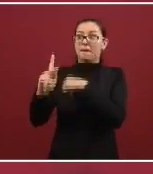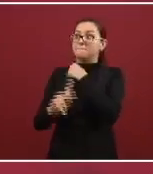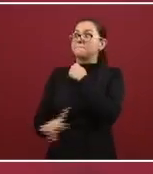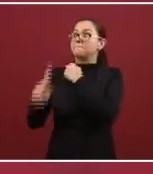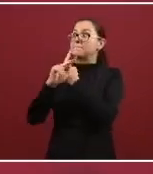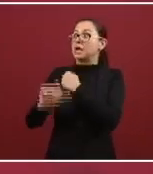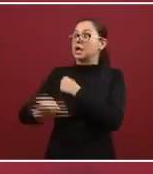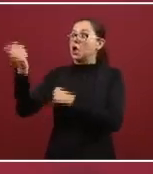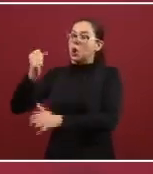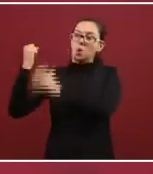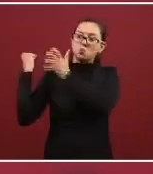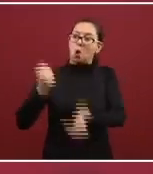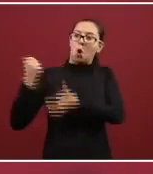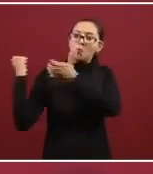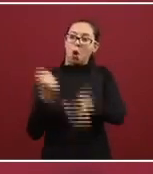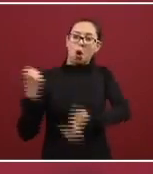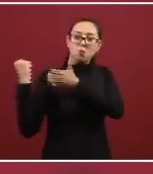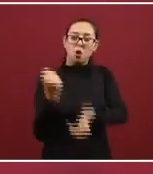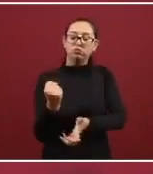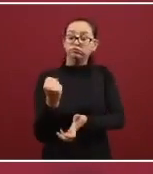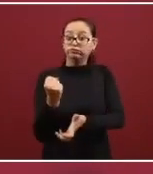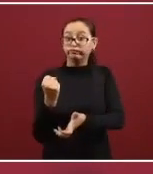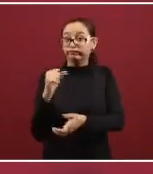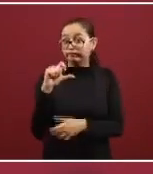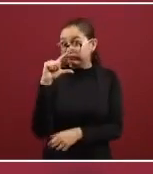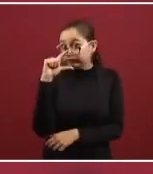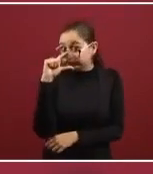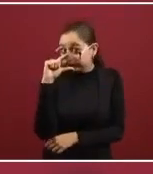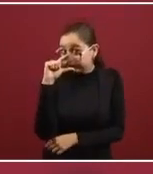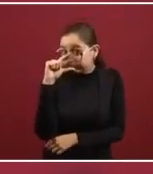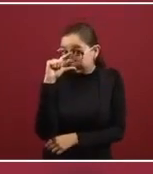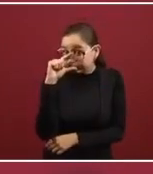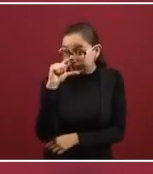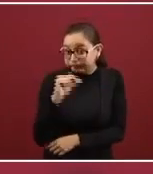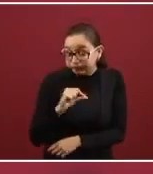llegó. Y en la producción les estoy